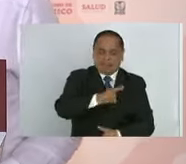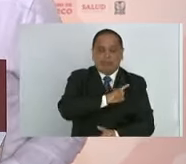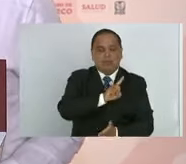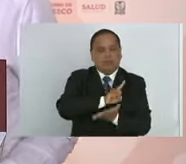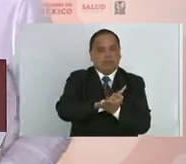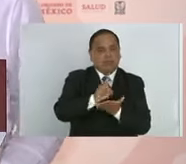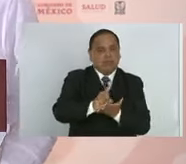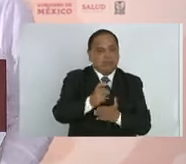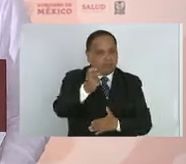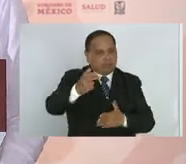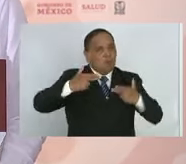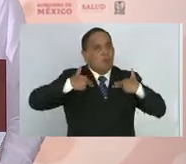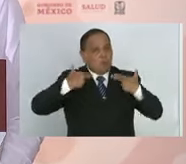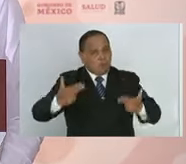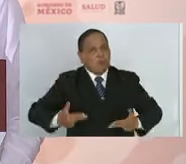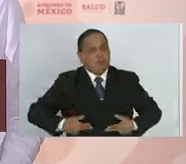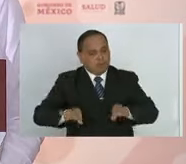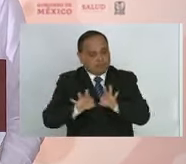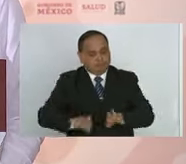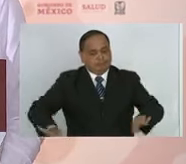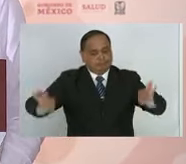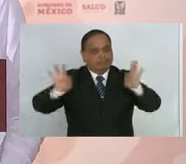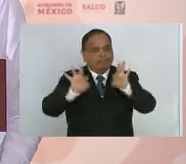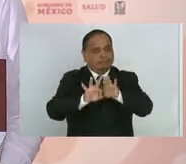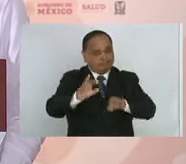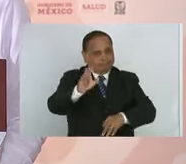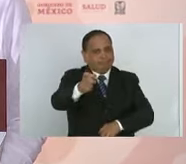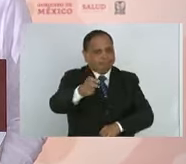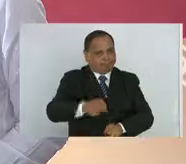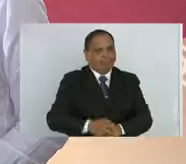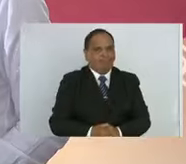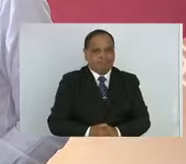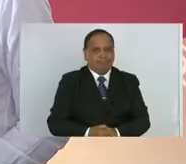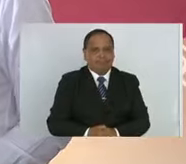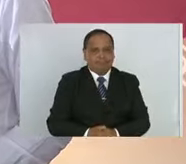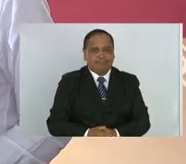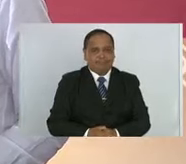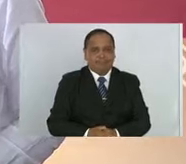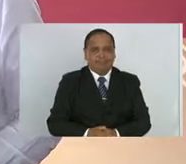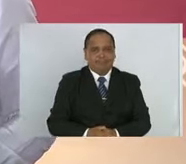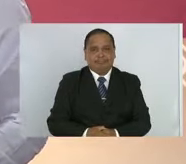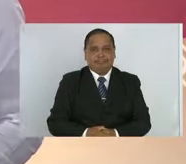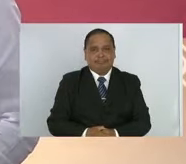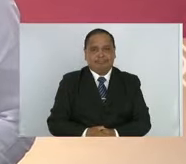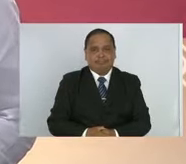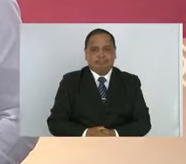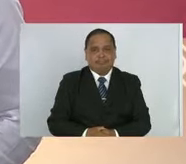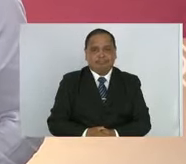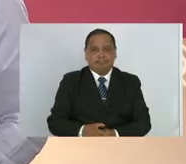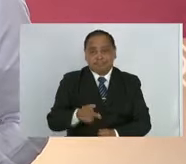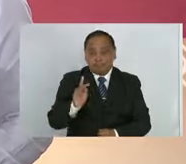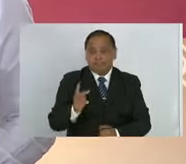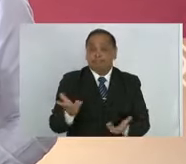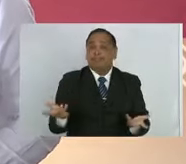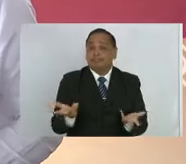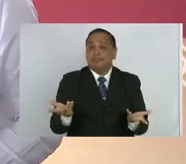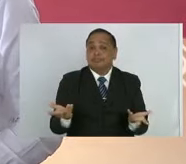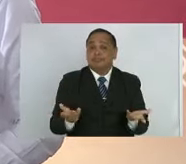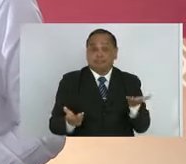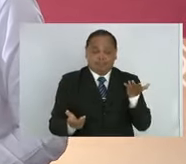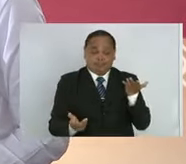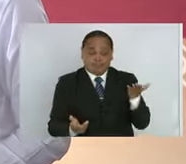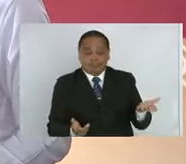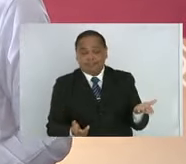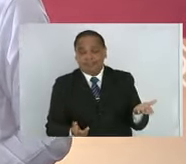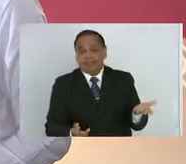humano fundamental y no se puede tratar de